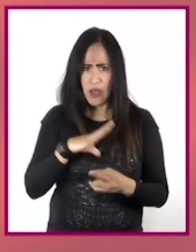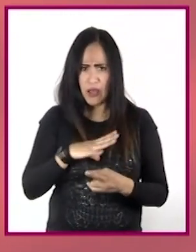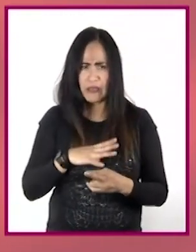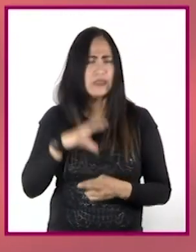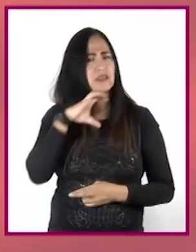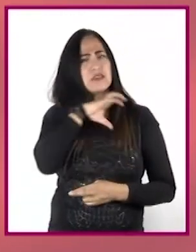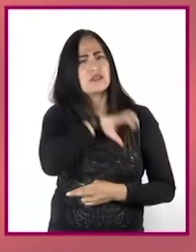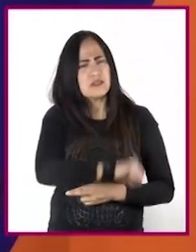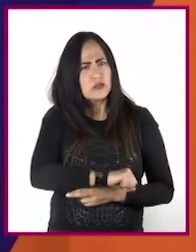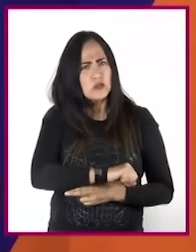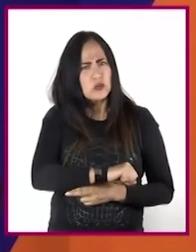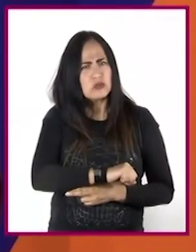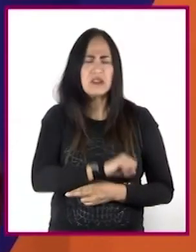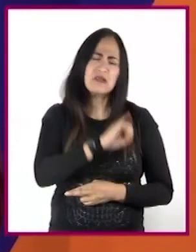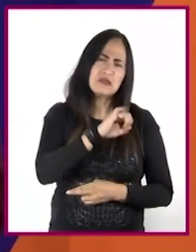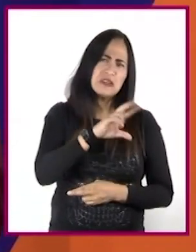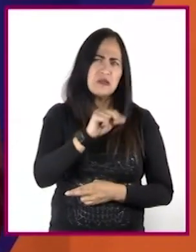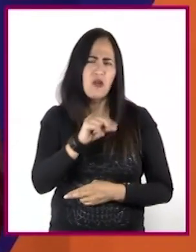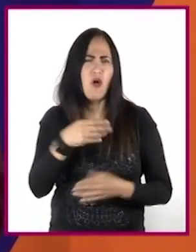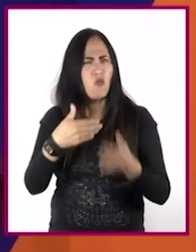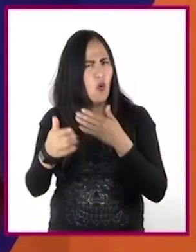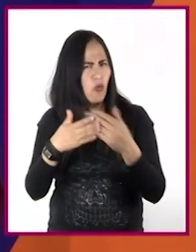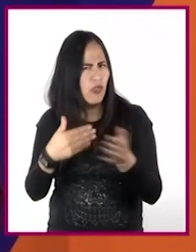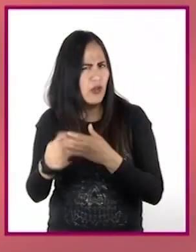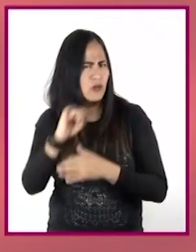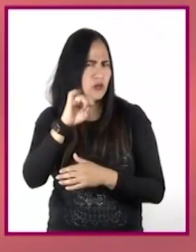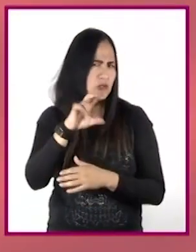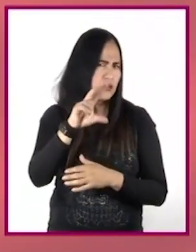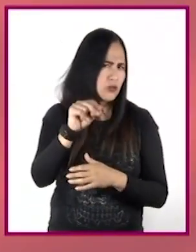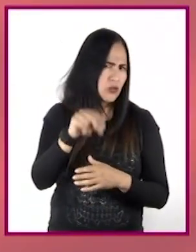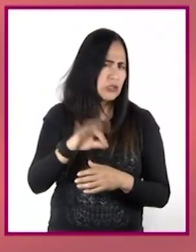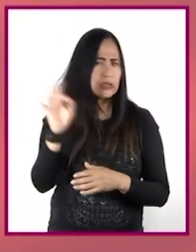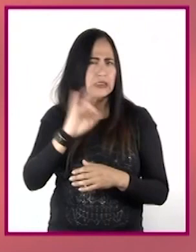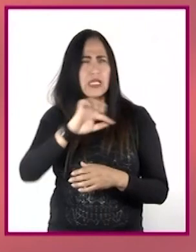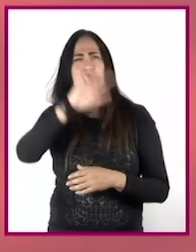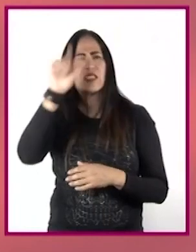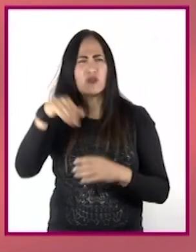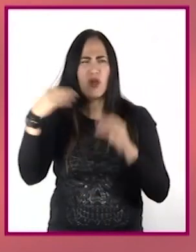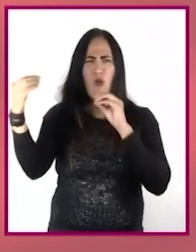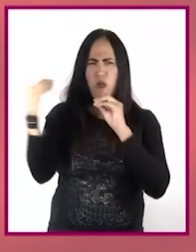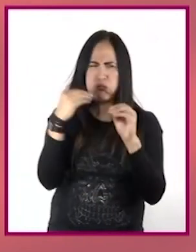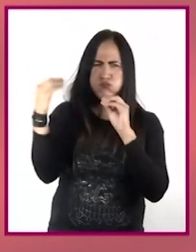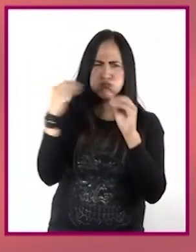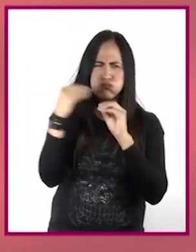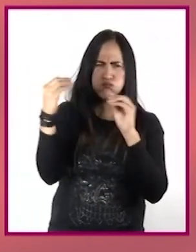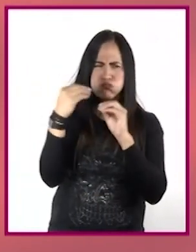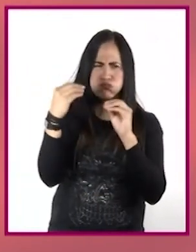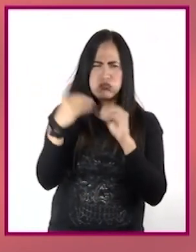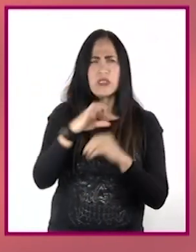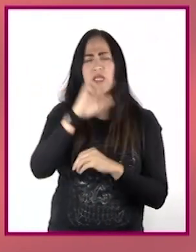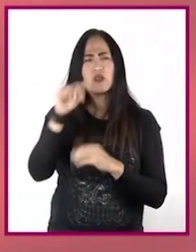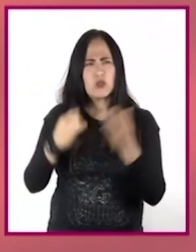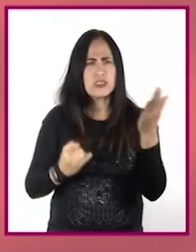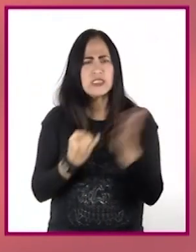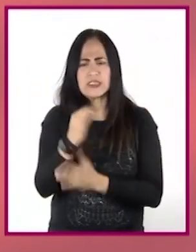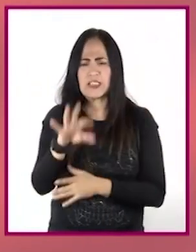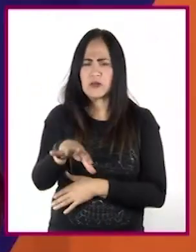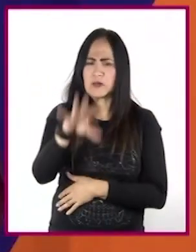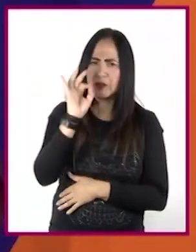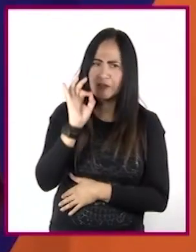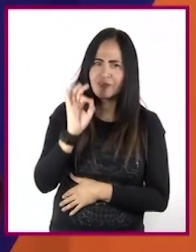si son de actualidad. Consideren también si generarán polémica. Decidan cuál será la mejor opción y